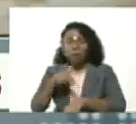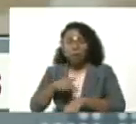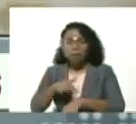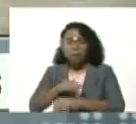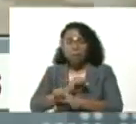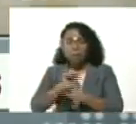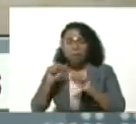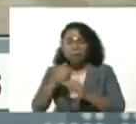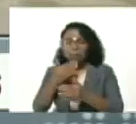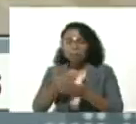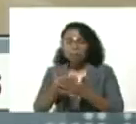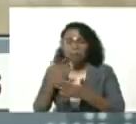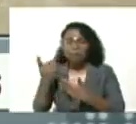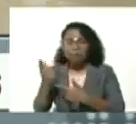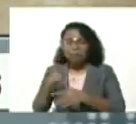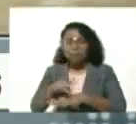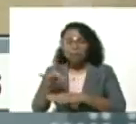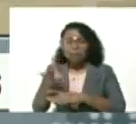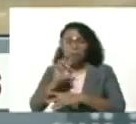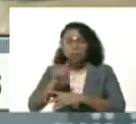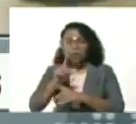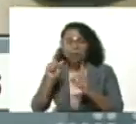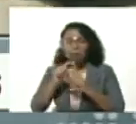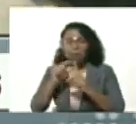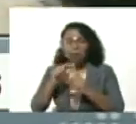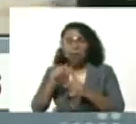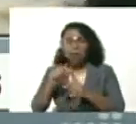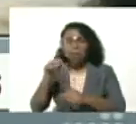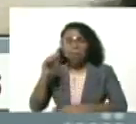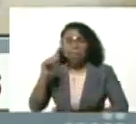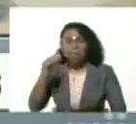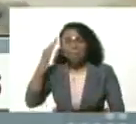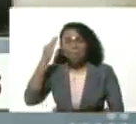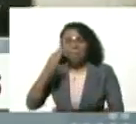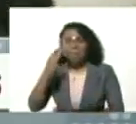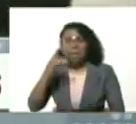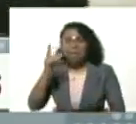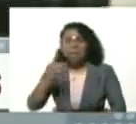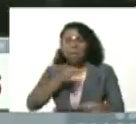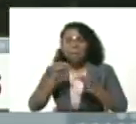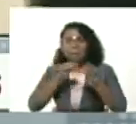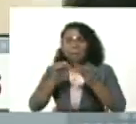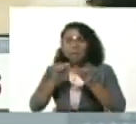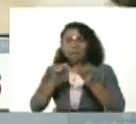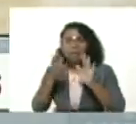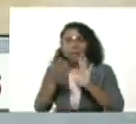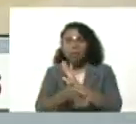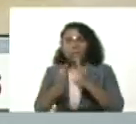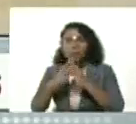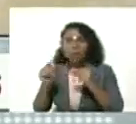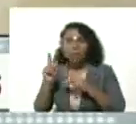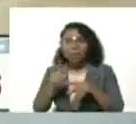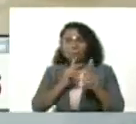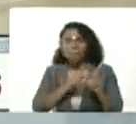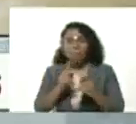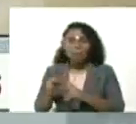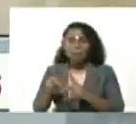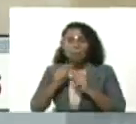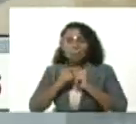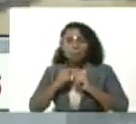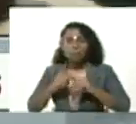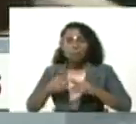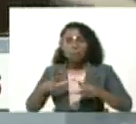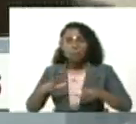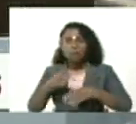pero permítame dejar en el uso de la palabra al mayor general Urbáez, que va a hablar específicamente de todo este plan, todo este